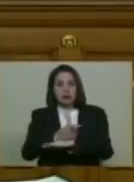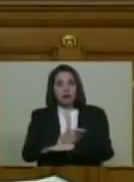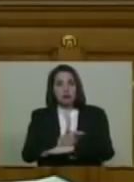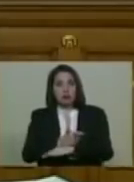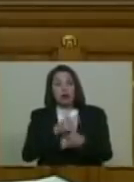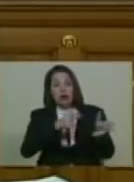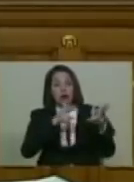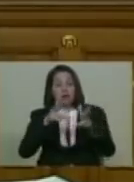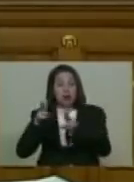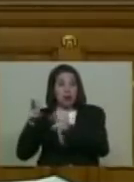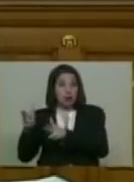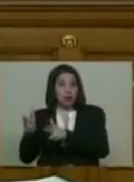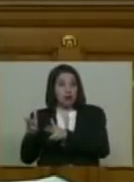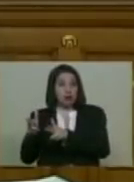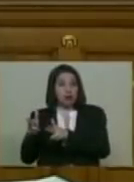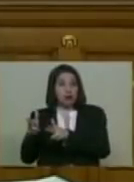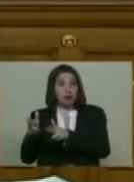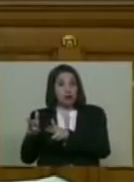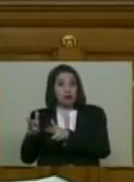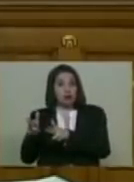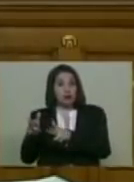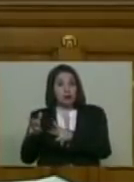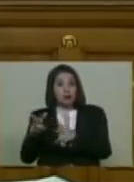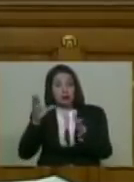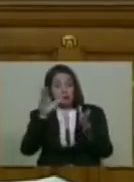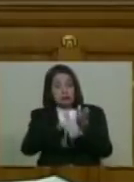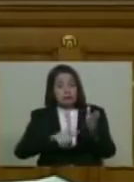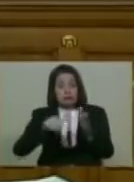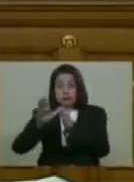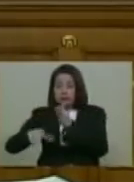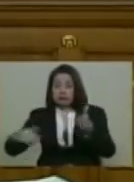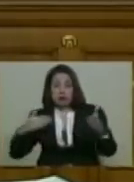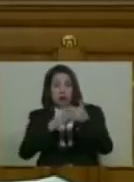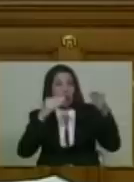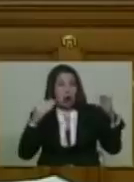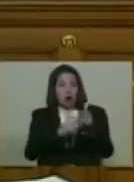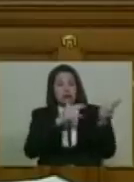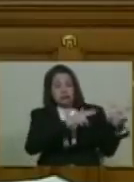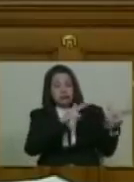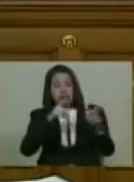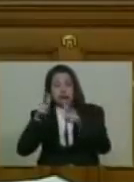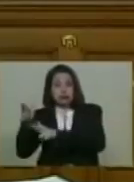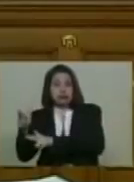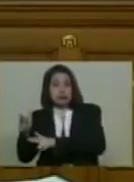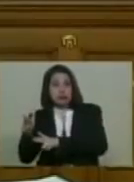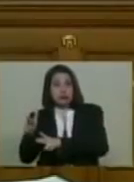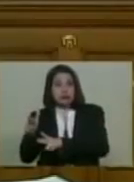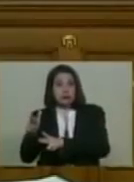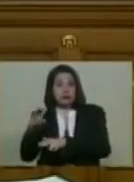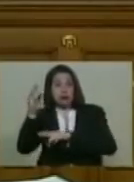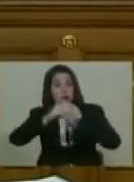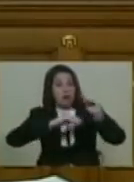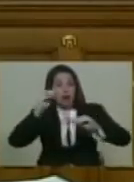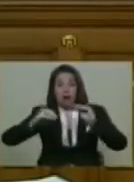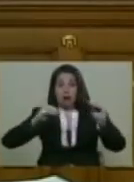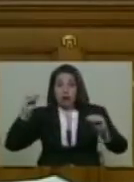armado que asaltó atacó y llamó a saltar y atacar